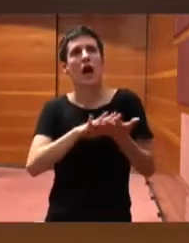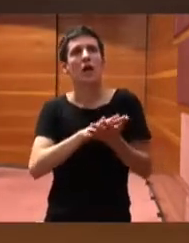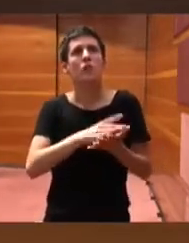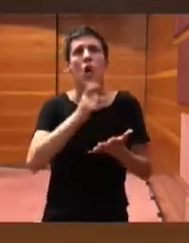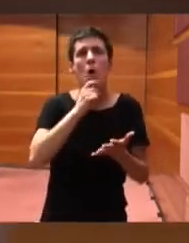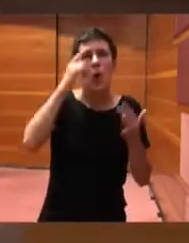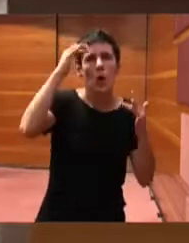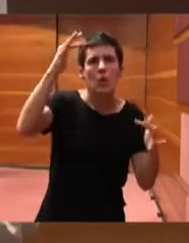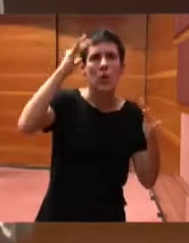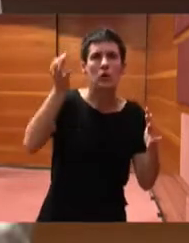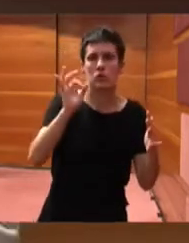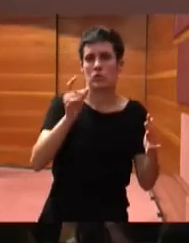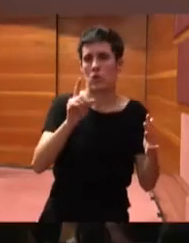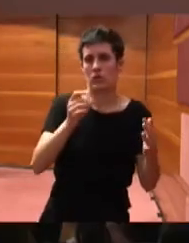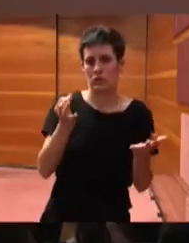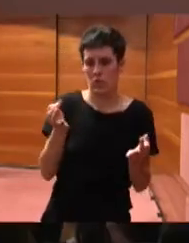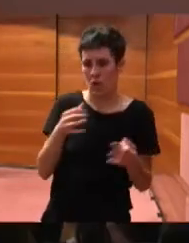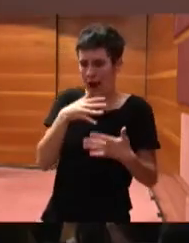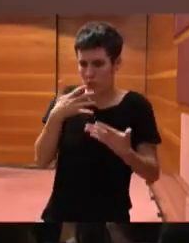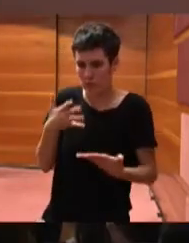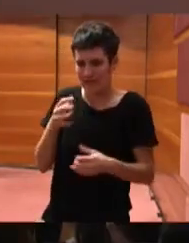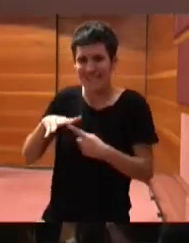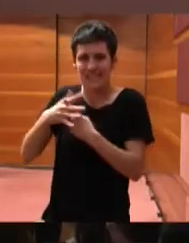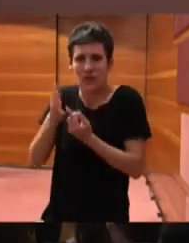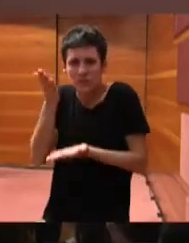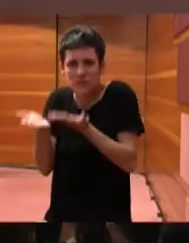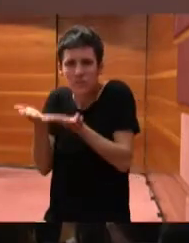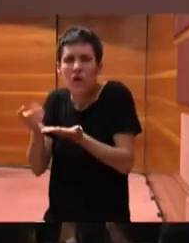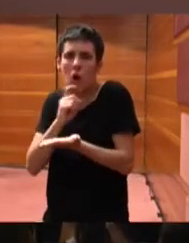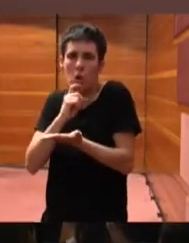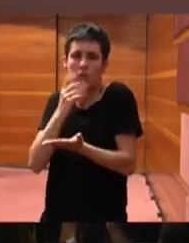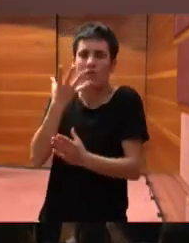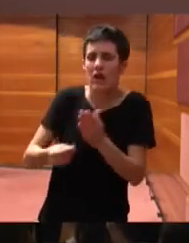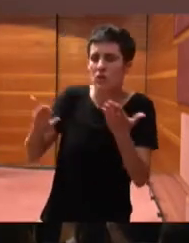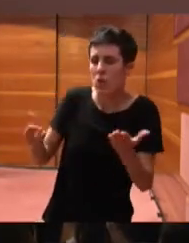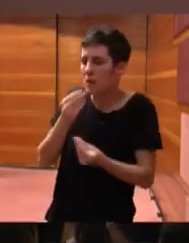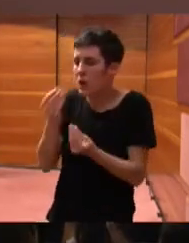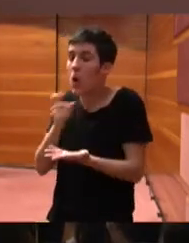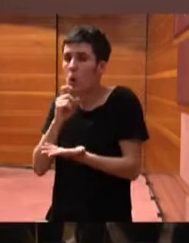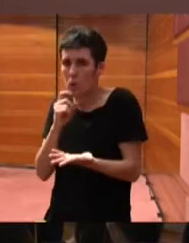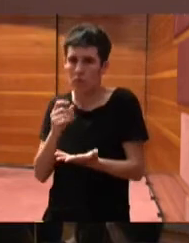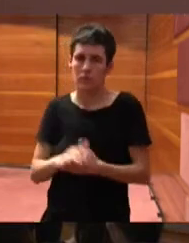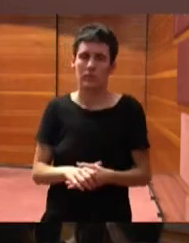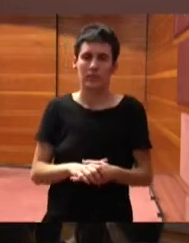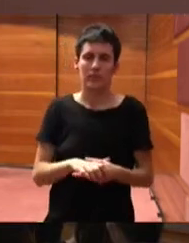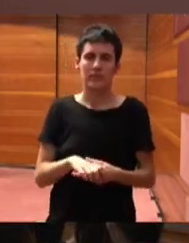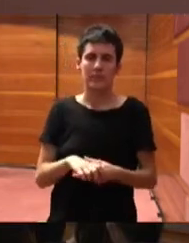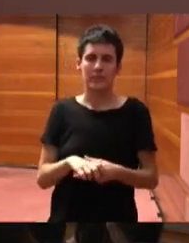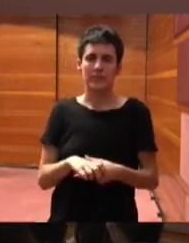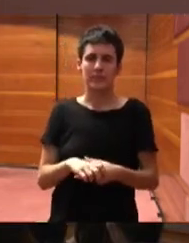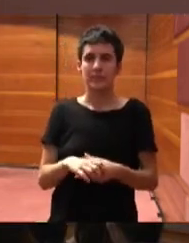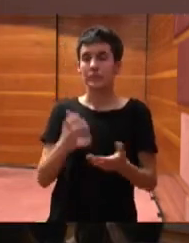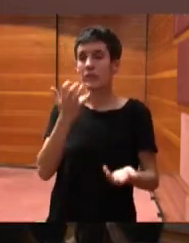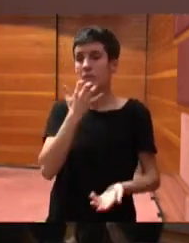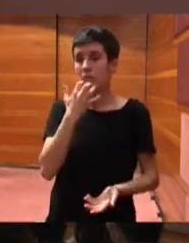sino que puedes pasar a evaluar lo que se está haciendo efectivamente. Y a decir que ha salido mejor y que ha salido peor. El que hace algo se equivoca. Por